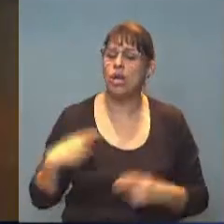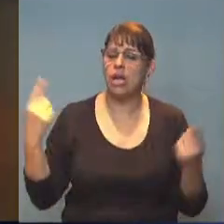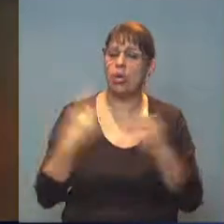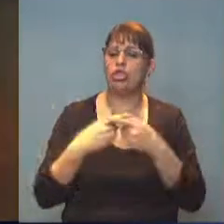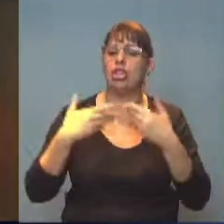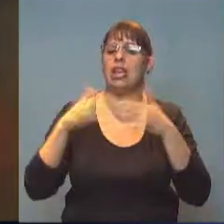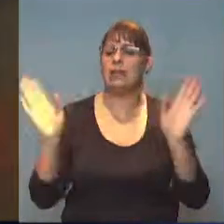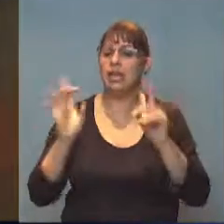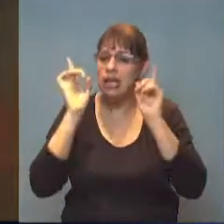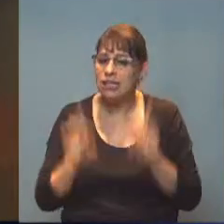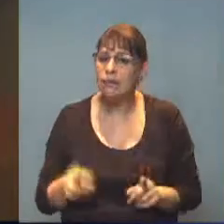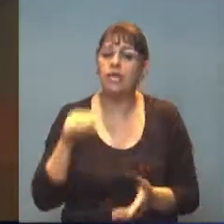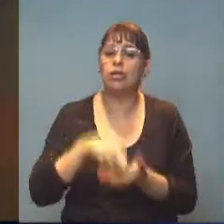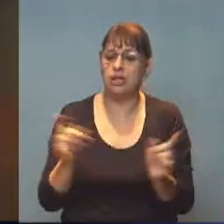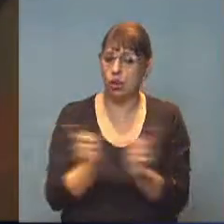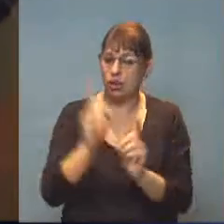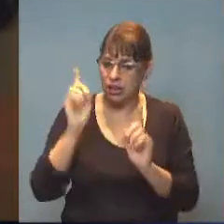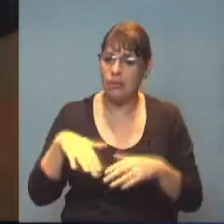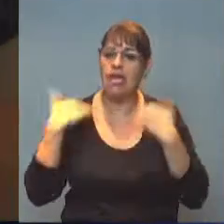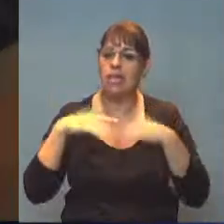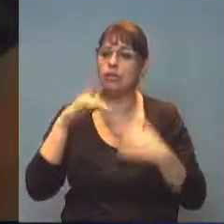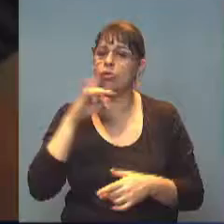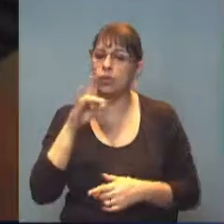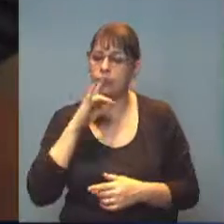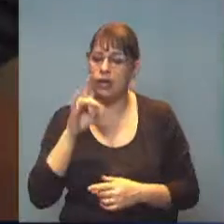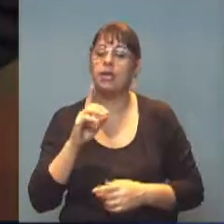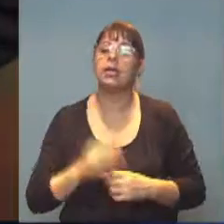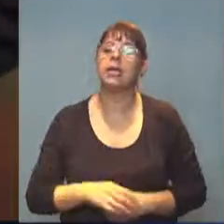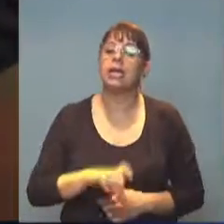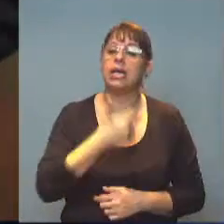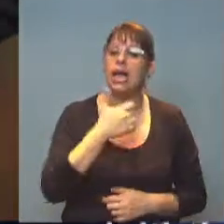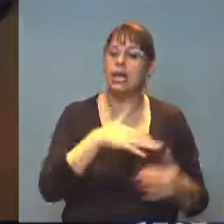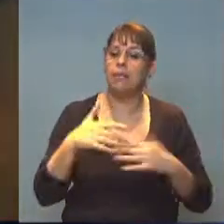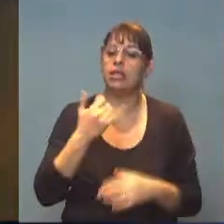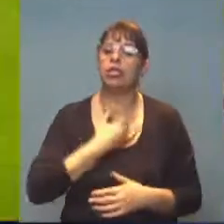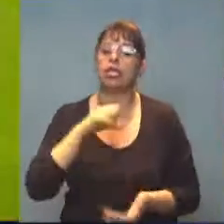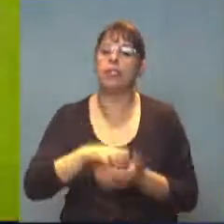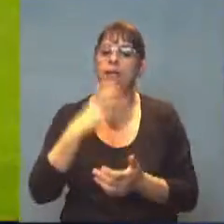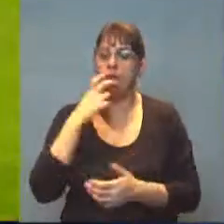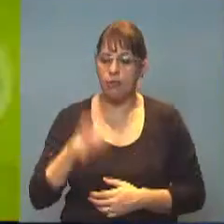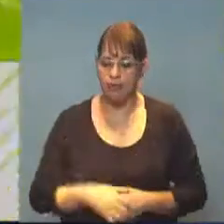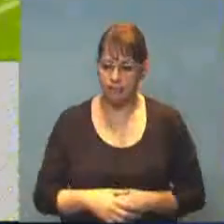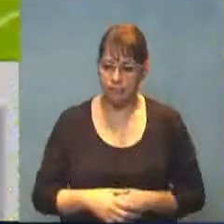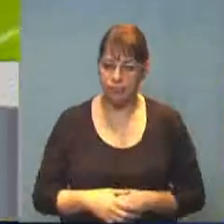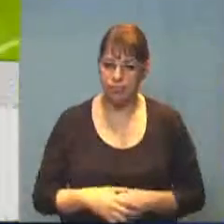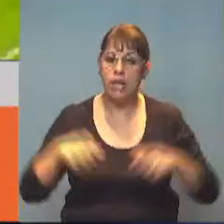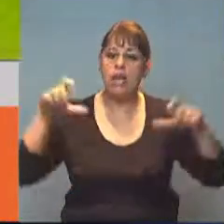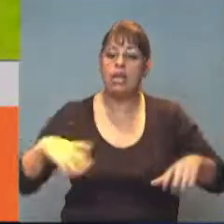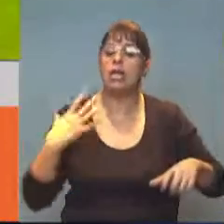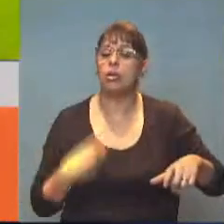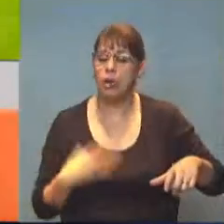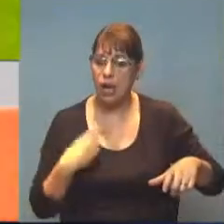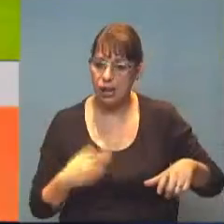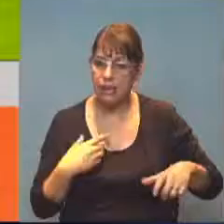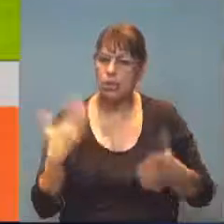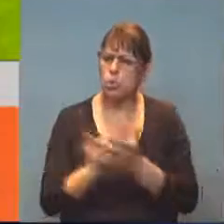Libertad. También en este resumen tenemos a Atlético de Tucumán, que en contrapartida ganó su partido en Bolivia. En el estadio Tomás Adolfo Ducó,